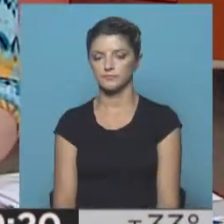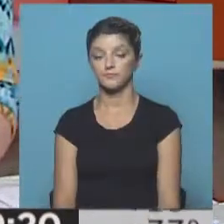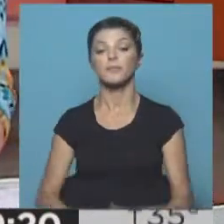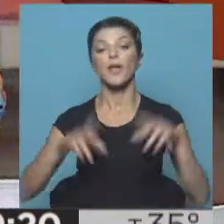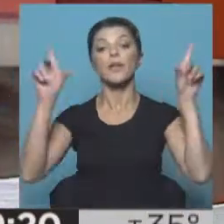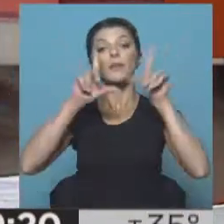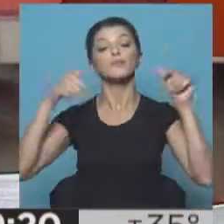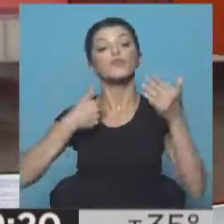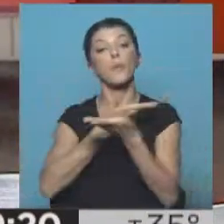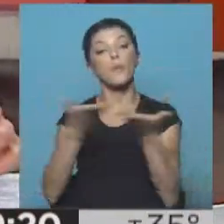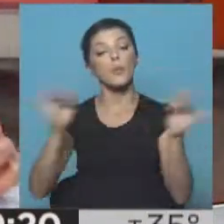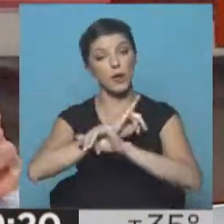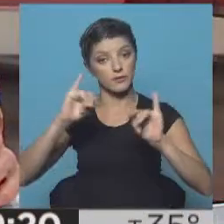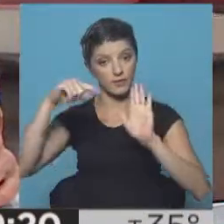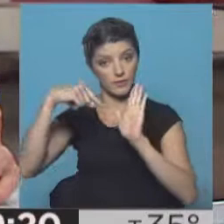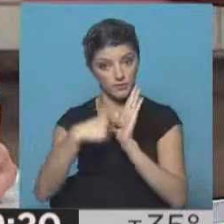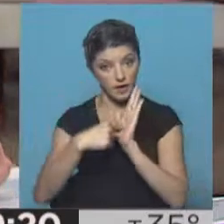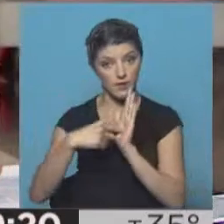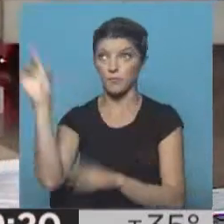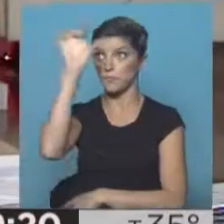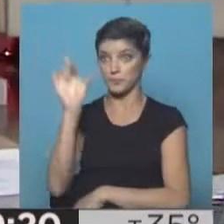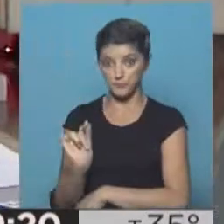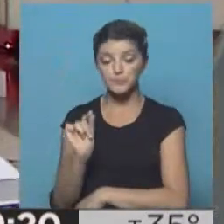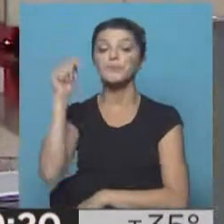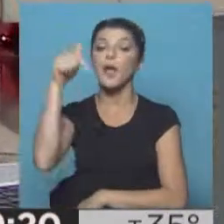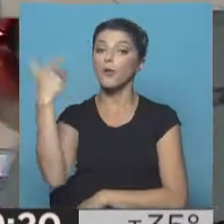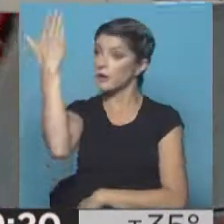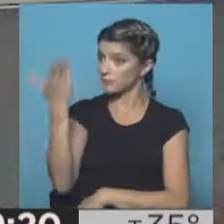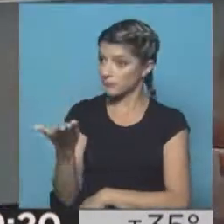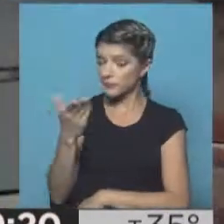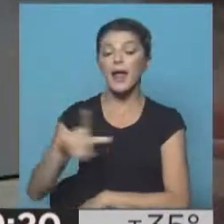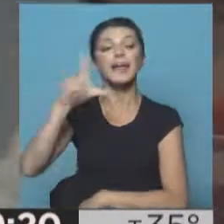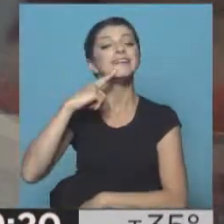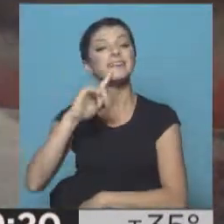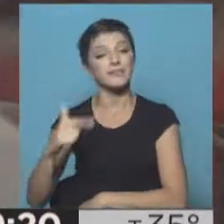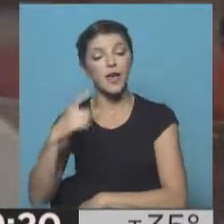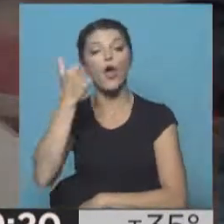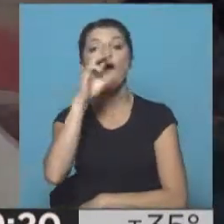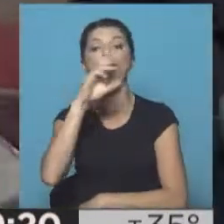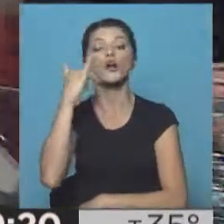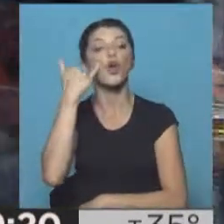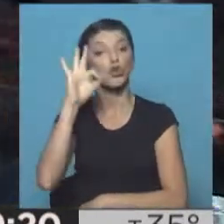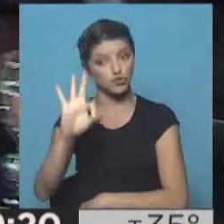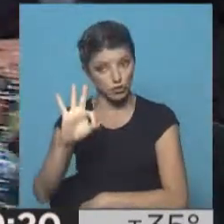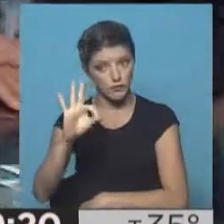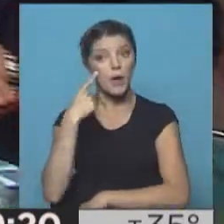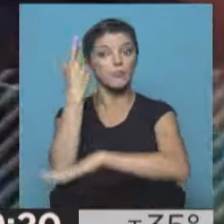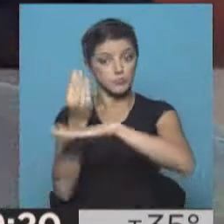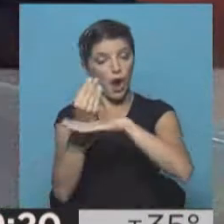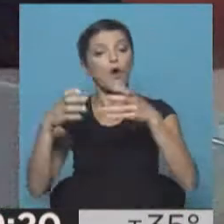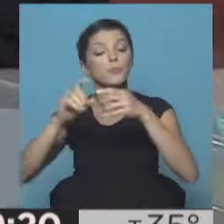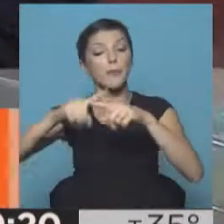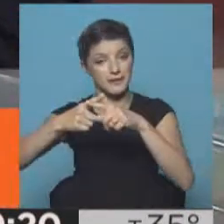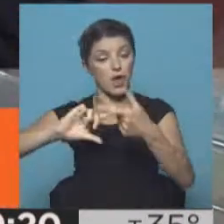Noti Central de la Televisión Pública Argentina para todo el país. Estamos con la presencia del licenciado Daniel Arroyo, referente del Frente Renovador.